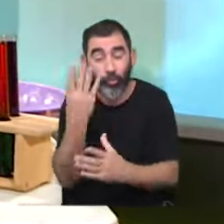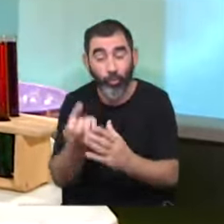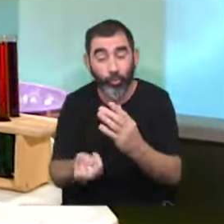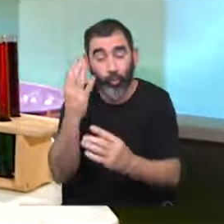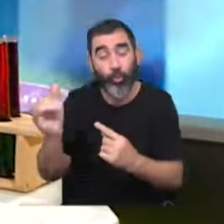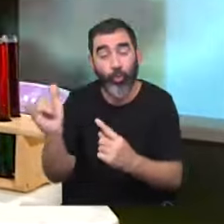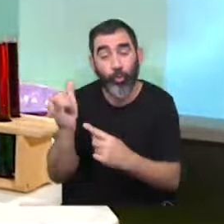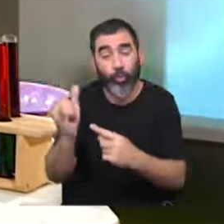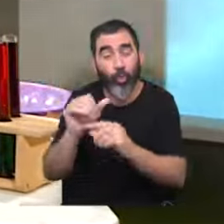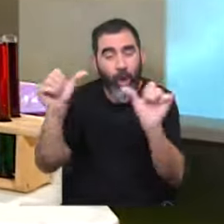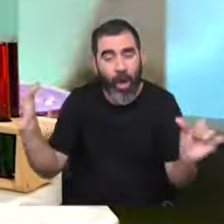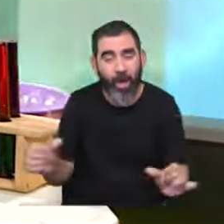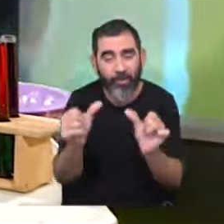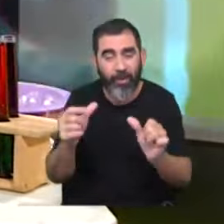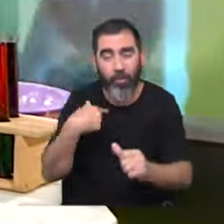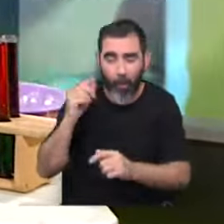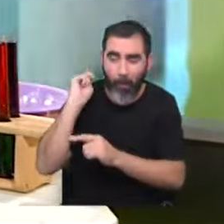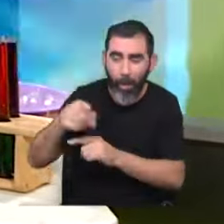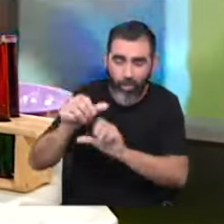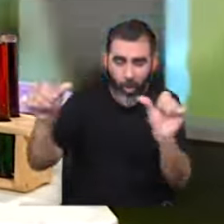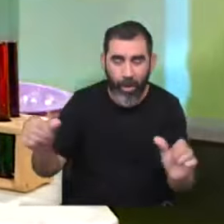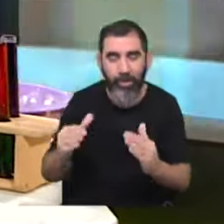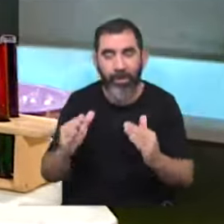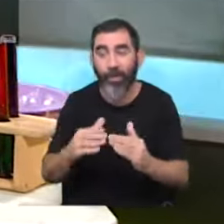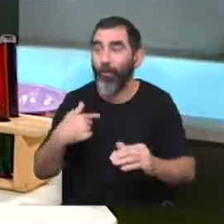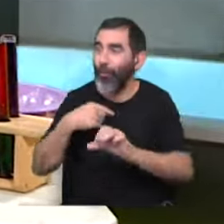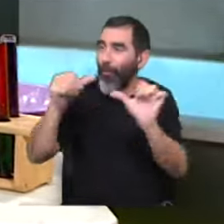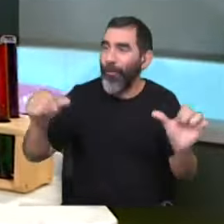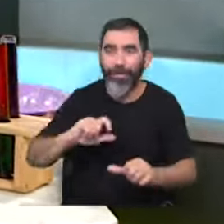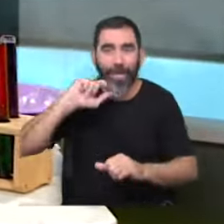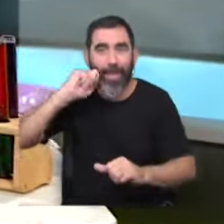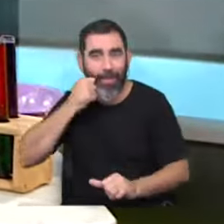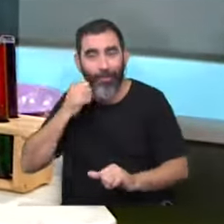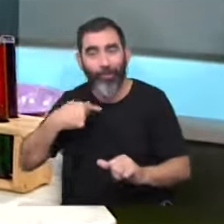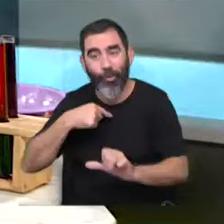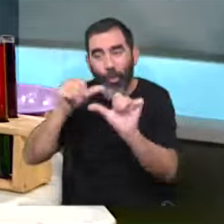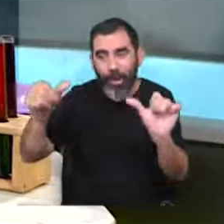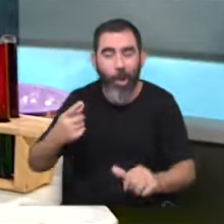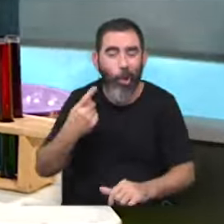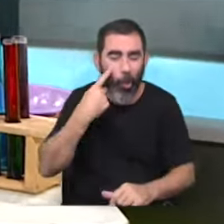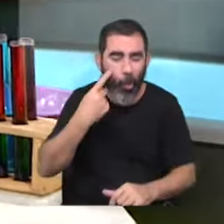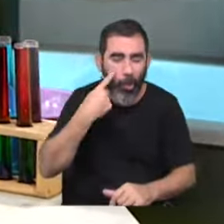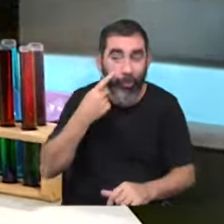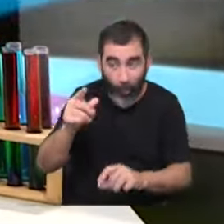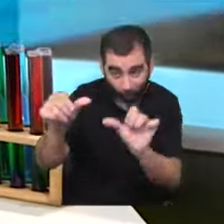pongo siempre alguna actividad para que hagan. Pero a veces se quedan, yo lo hice, los chicos me dicen incluso, yo ya lo conozco, pero ¿lo hiciste? No, lo vi en